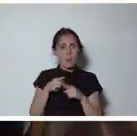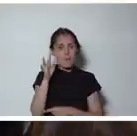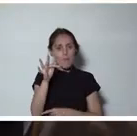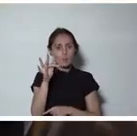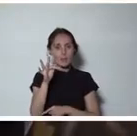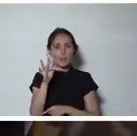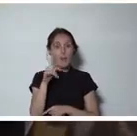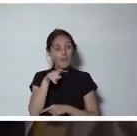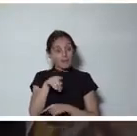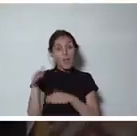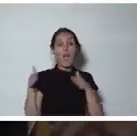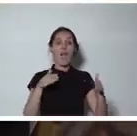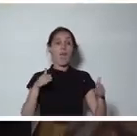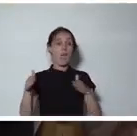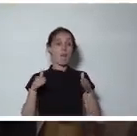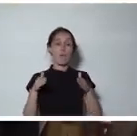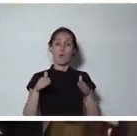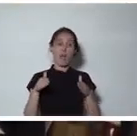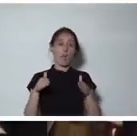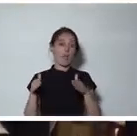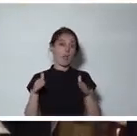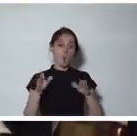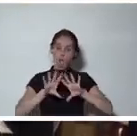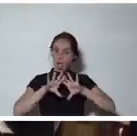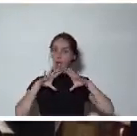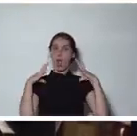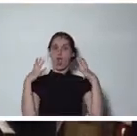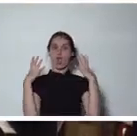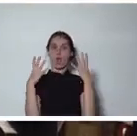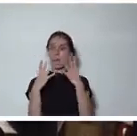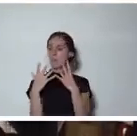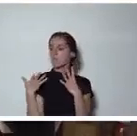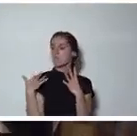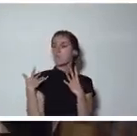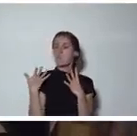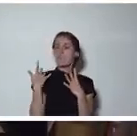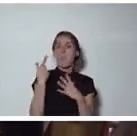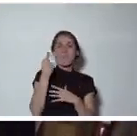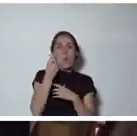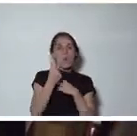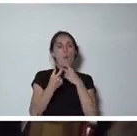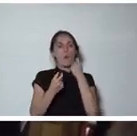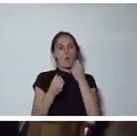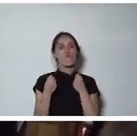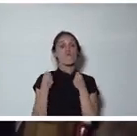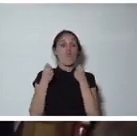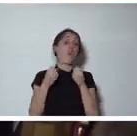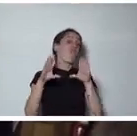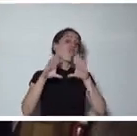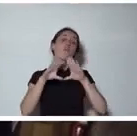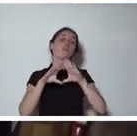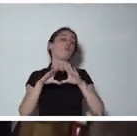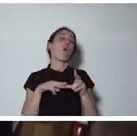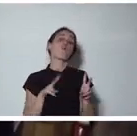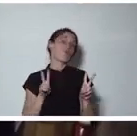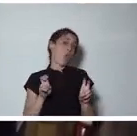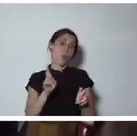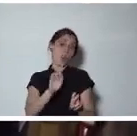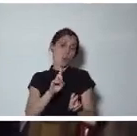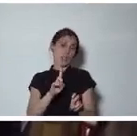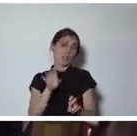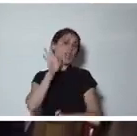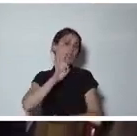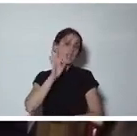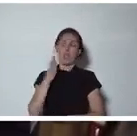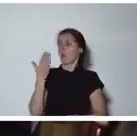unos años unos años eh cobrando fuerza el feminismo no es nuevo tiene siglos de historia pero